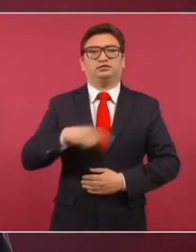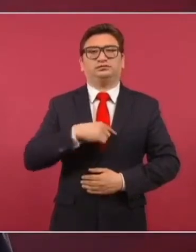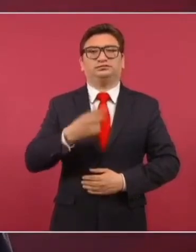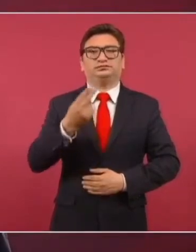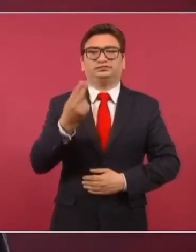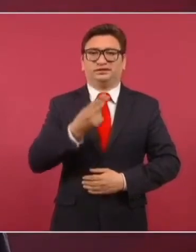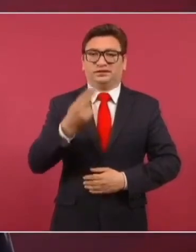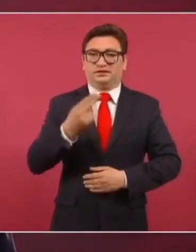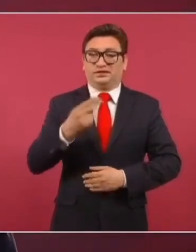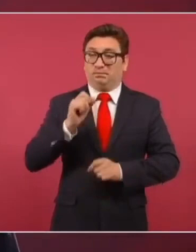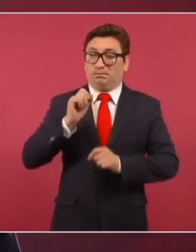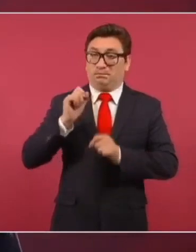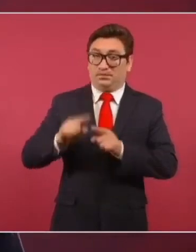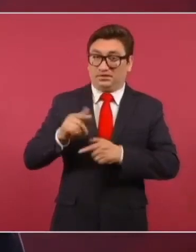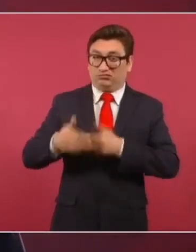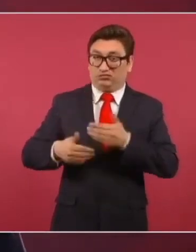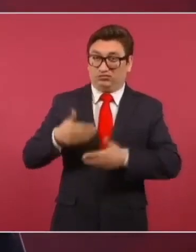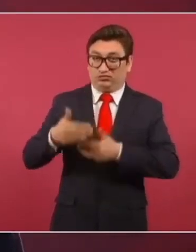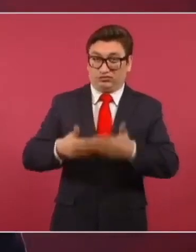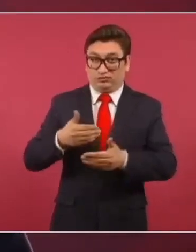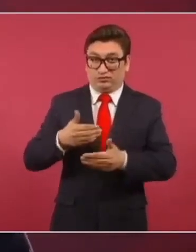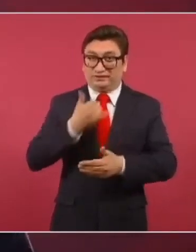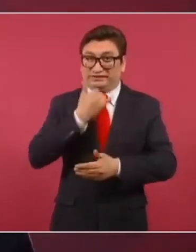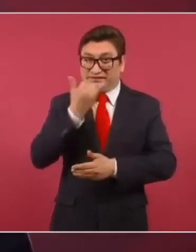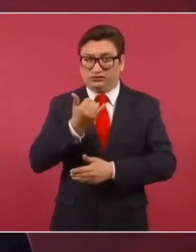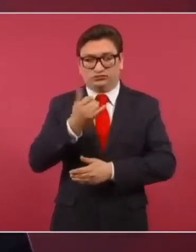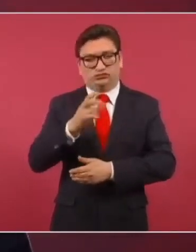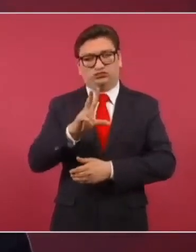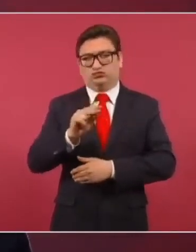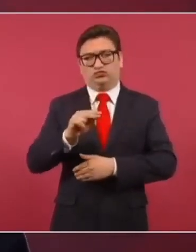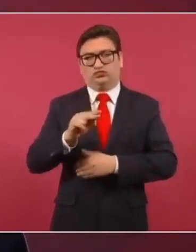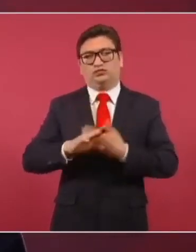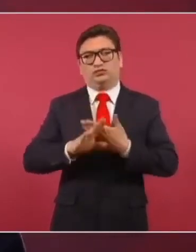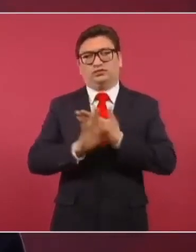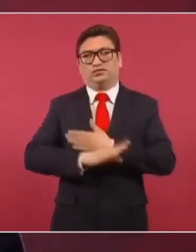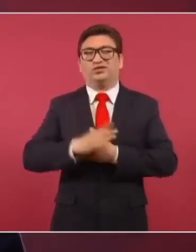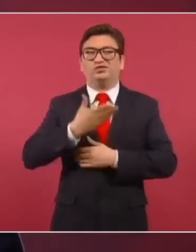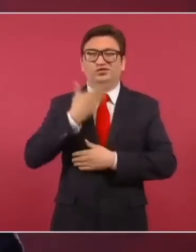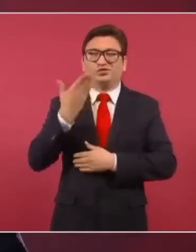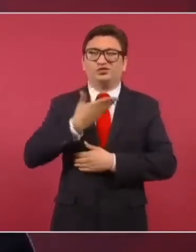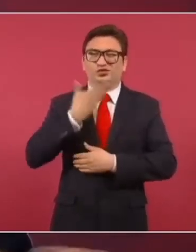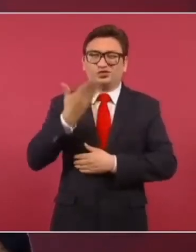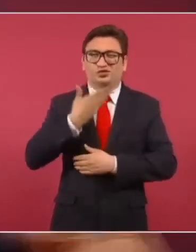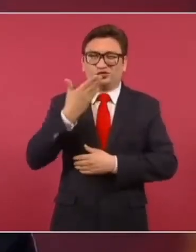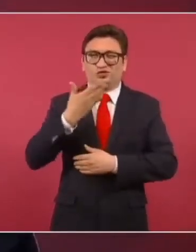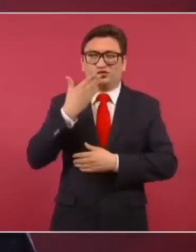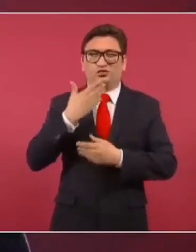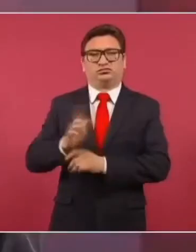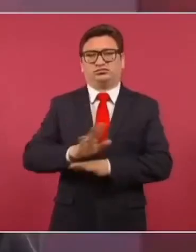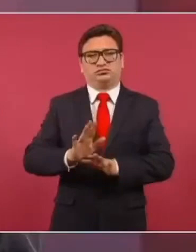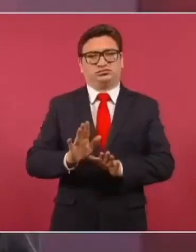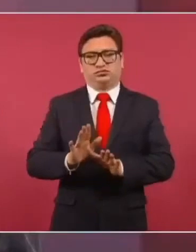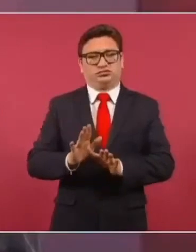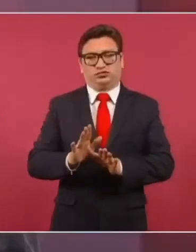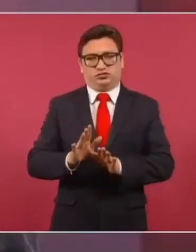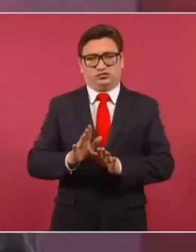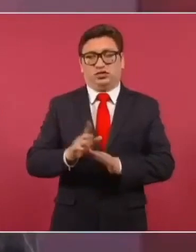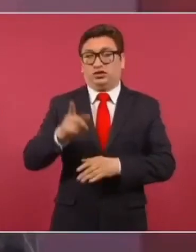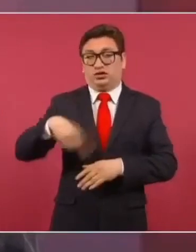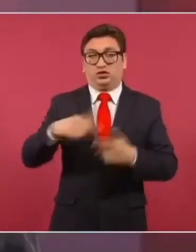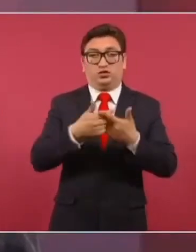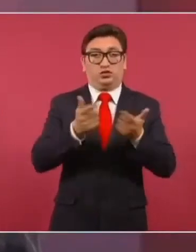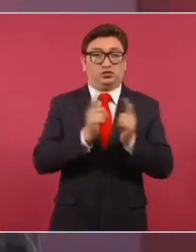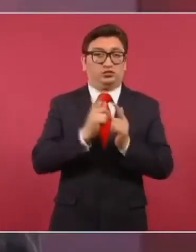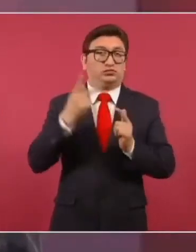procedimiento, se cometiera el mismo error, el vicio de repartirse entre los